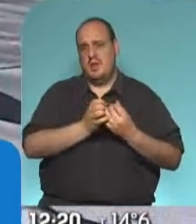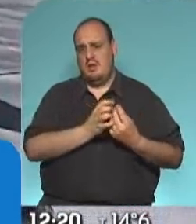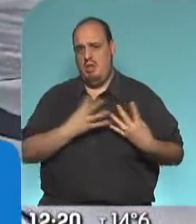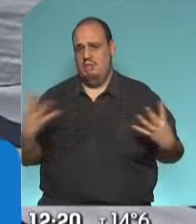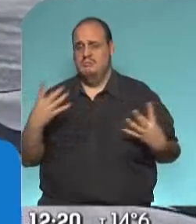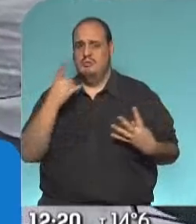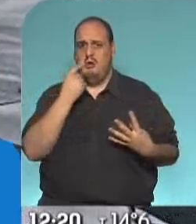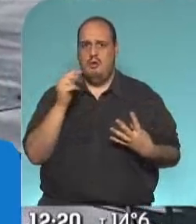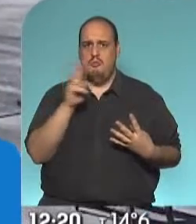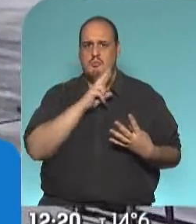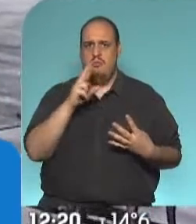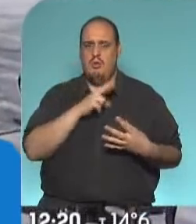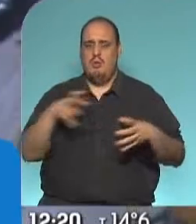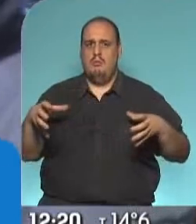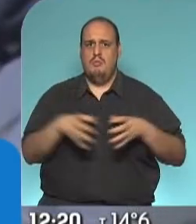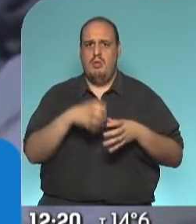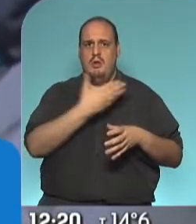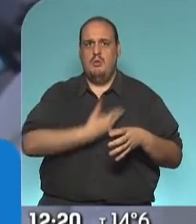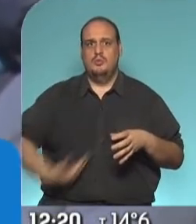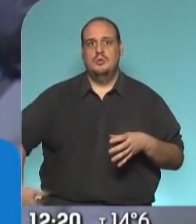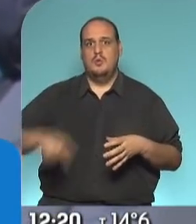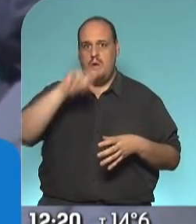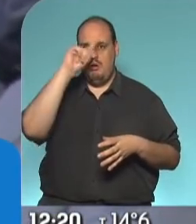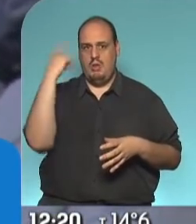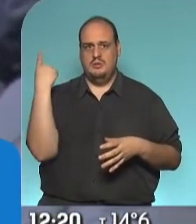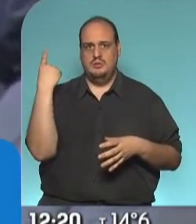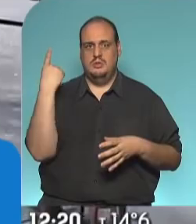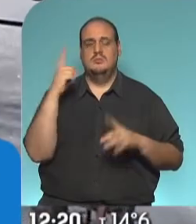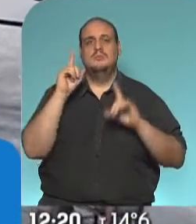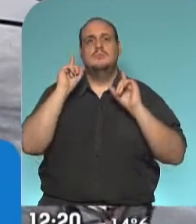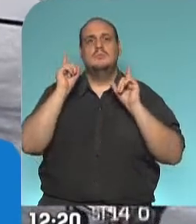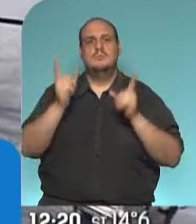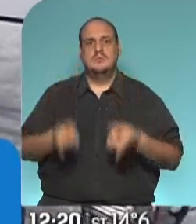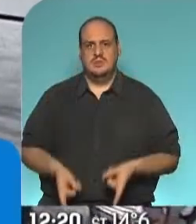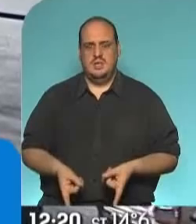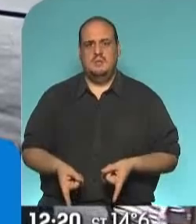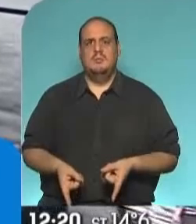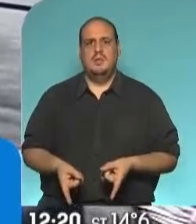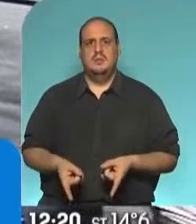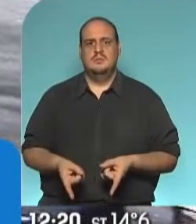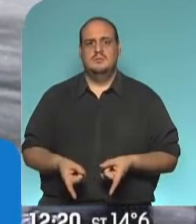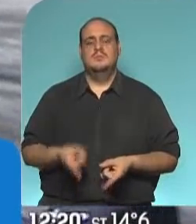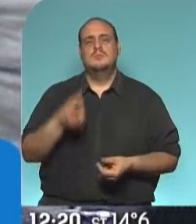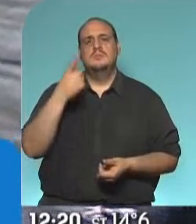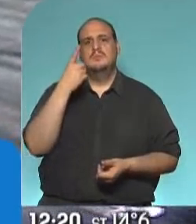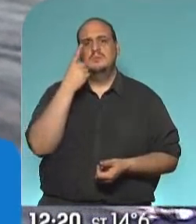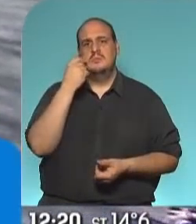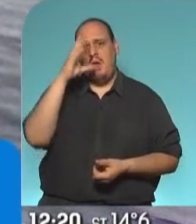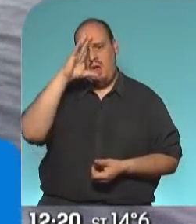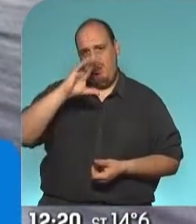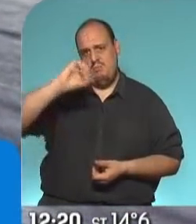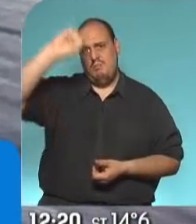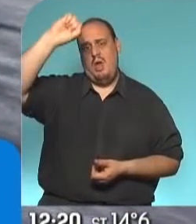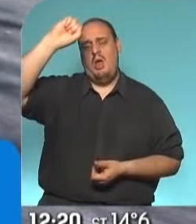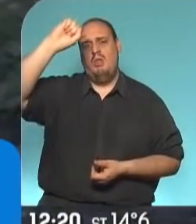señoras ministras del Poder Ejecutivo Nacional. Nos acompañan también los señores embajadores